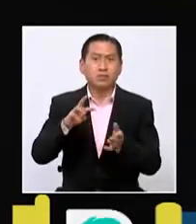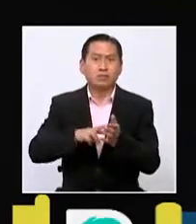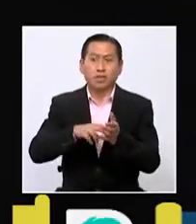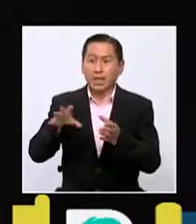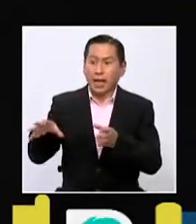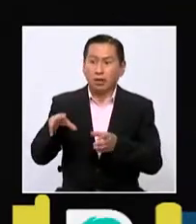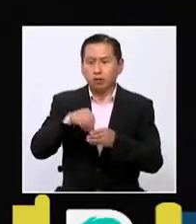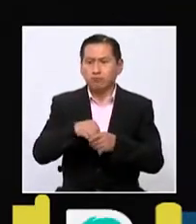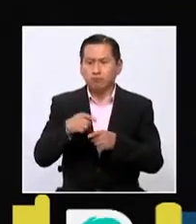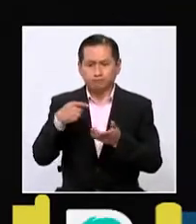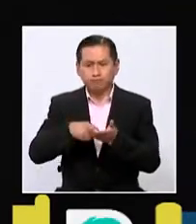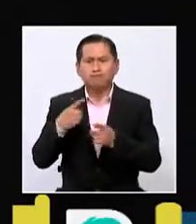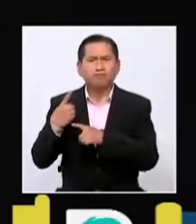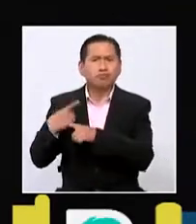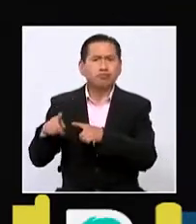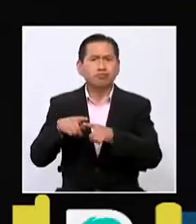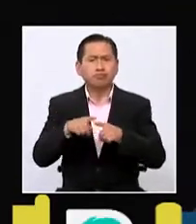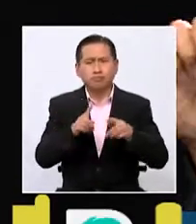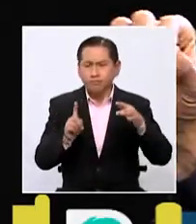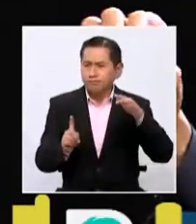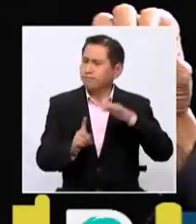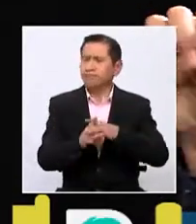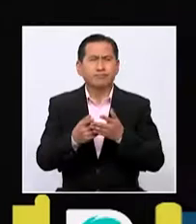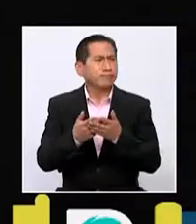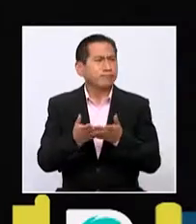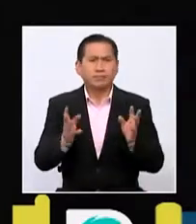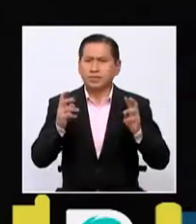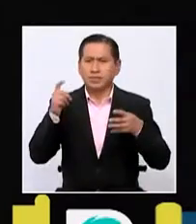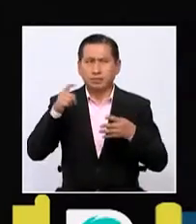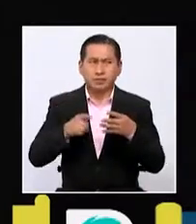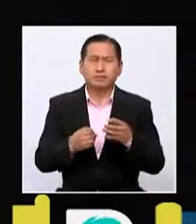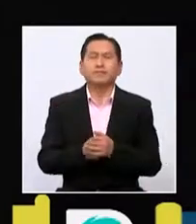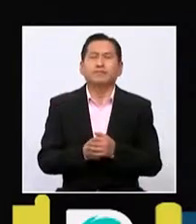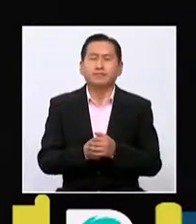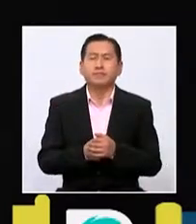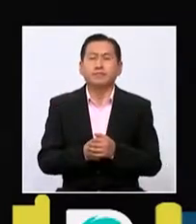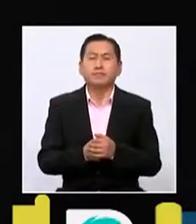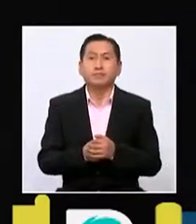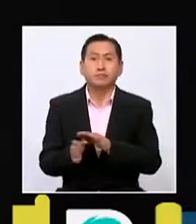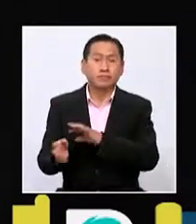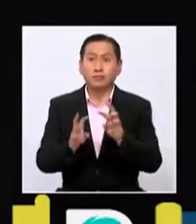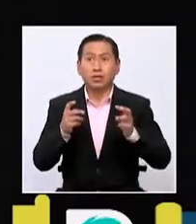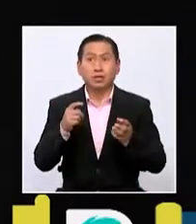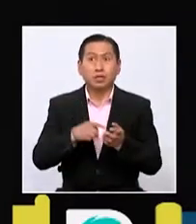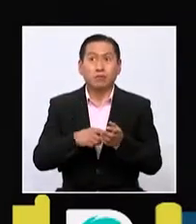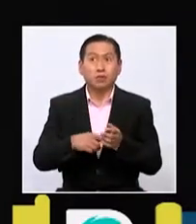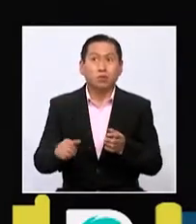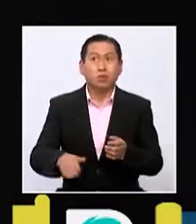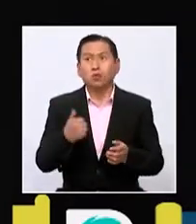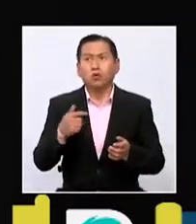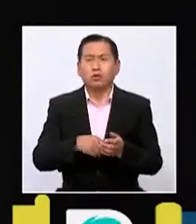repito, la diversidad presente en todos los temas. Respecto